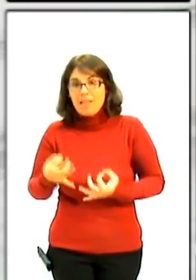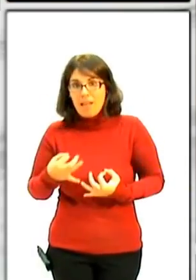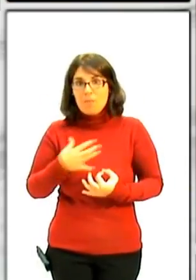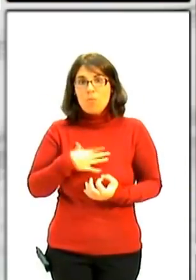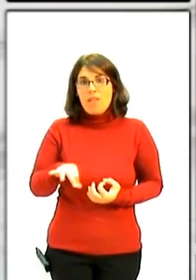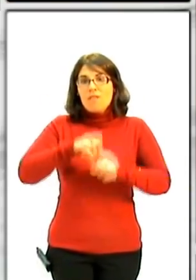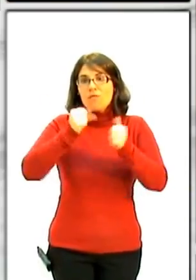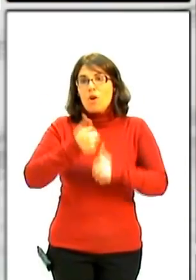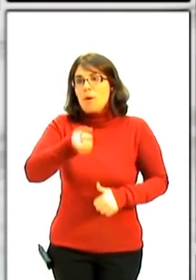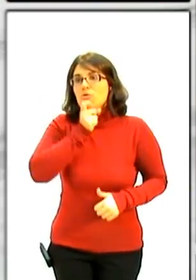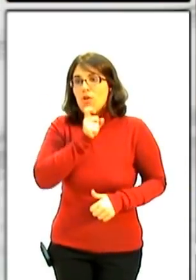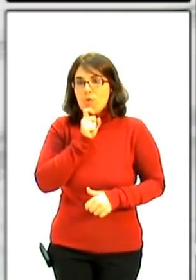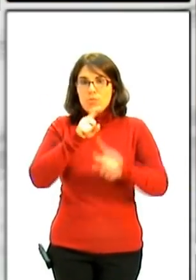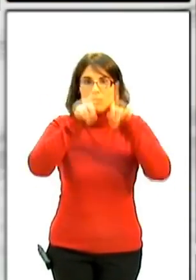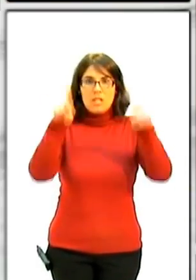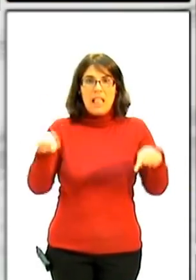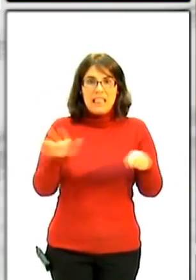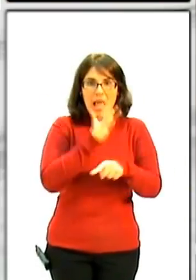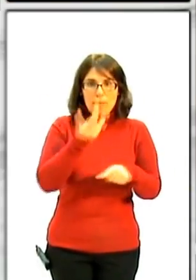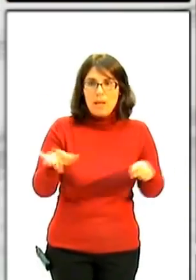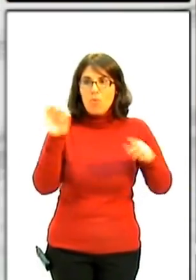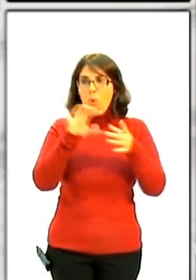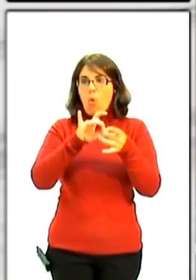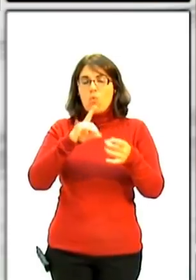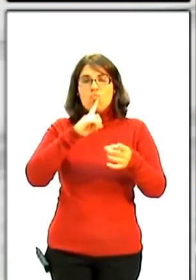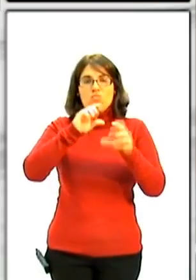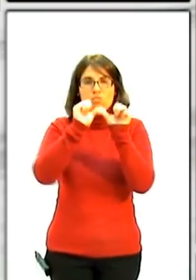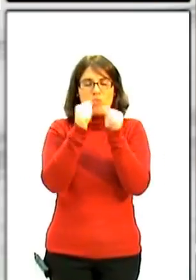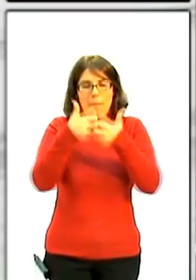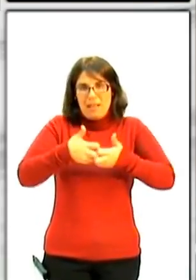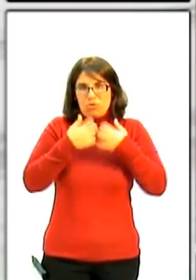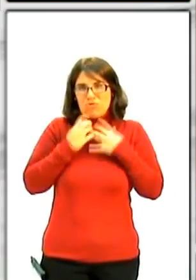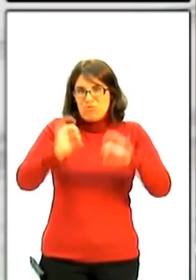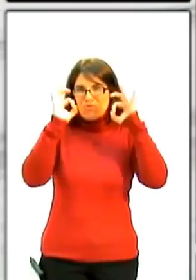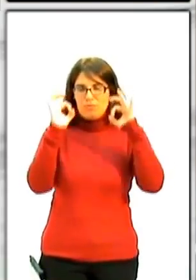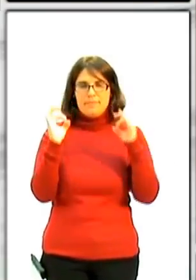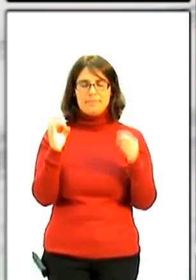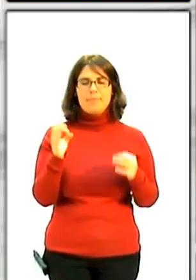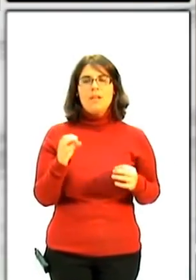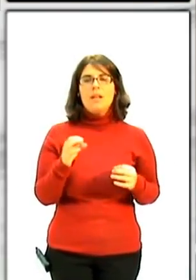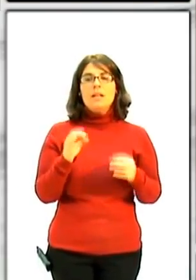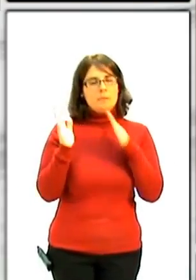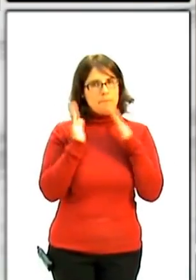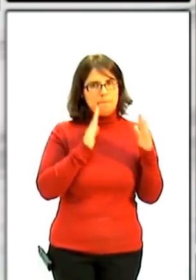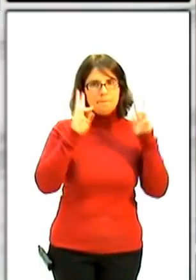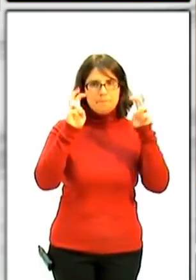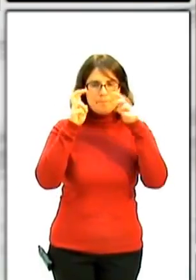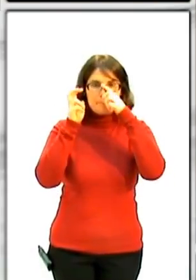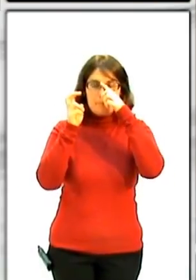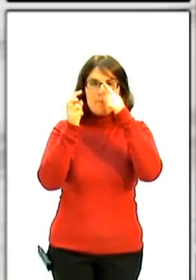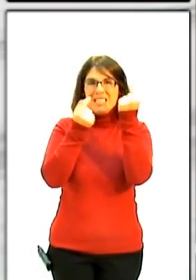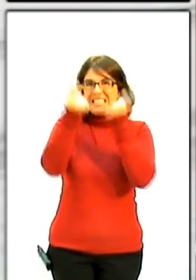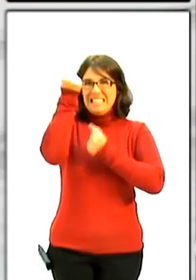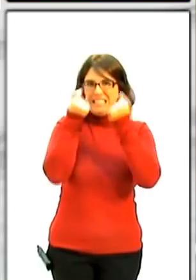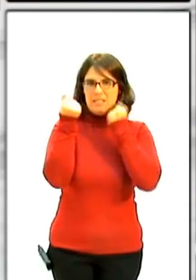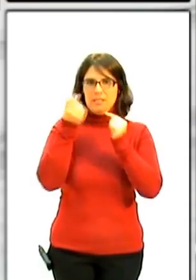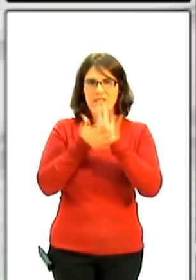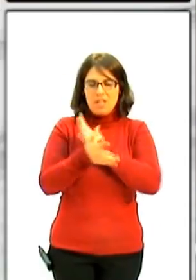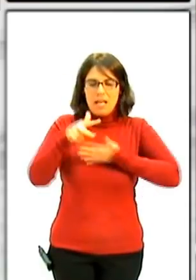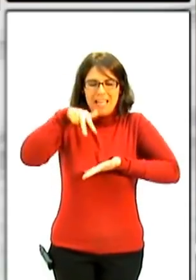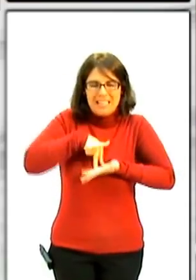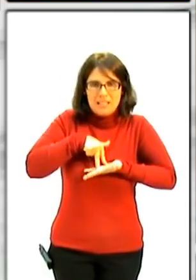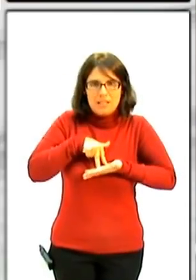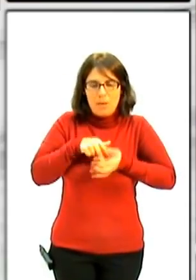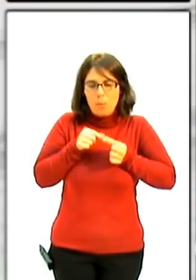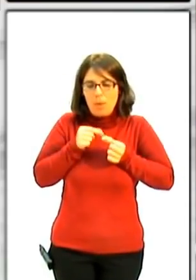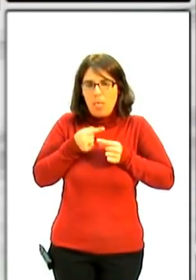equipo específico, etcétera, ¿no? Solo un aporte con lo de la precisión. La precisión es muy importante, pueden ser 4 metros, 5 metros, pero en las